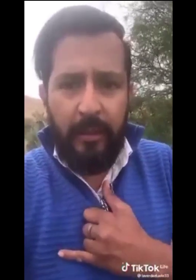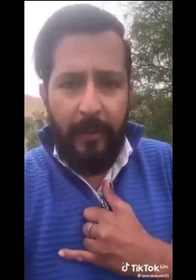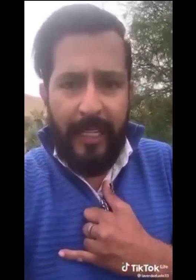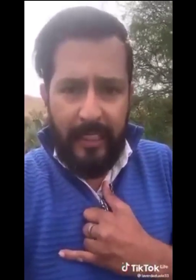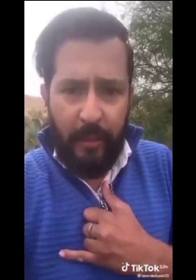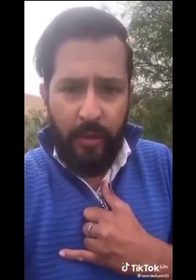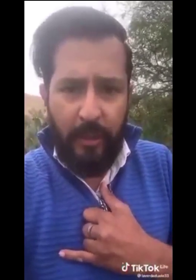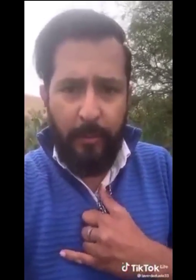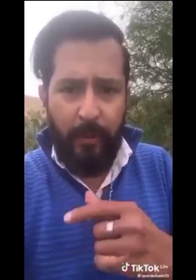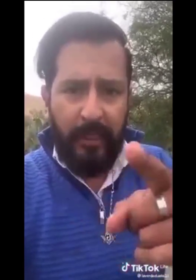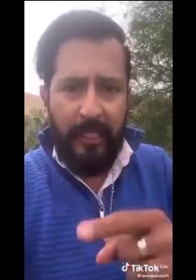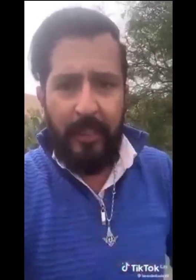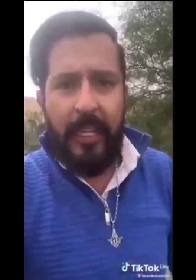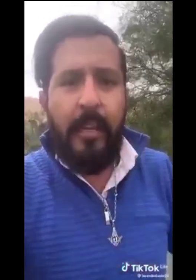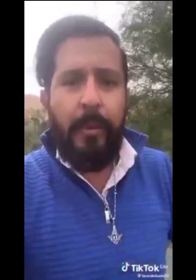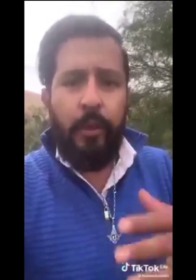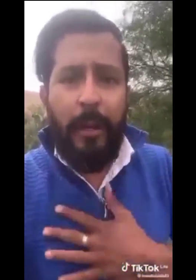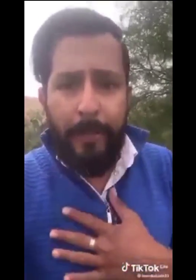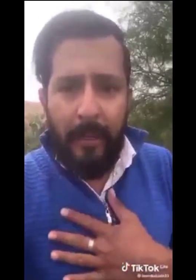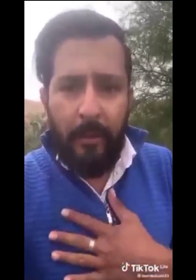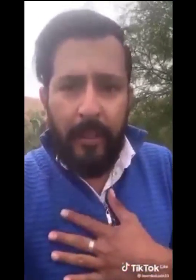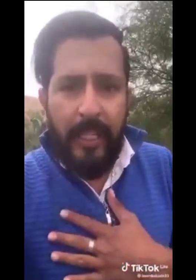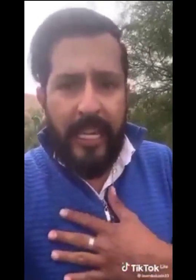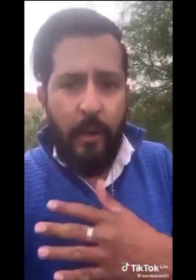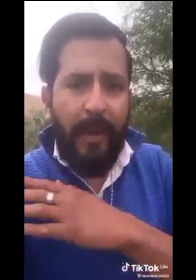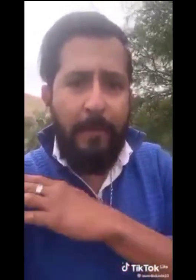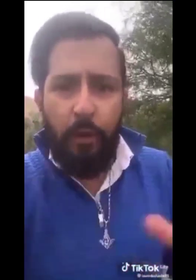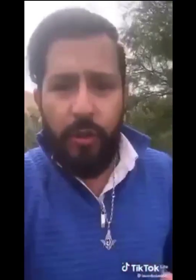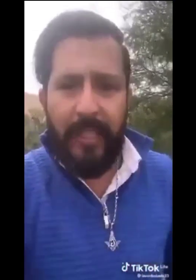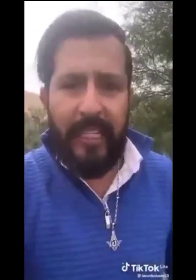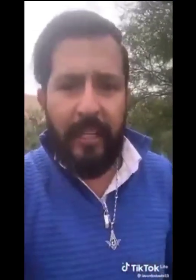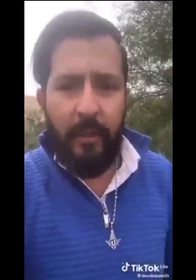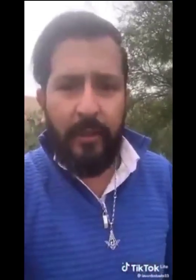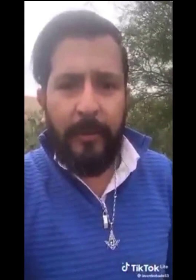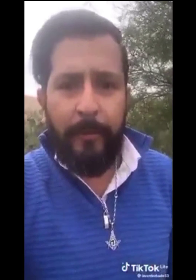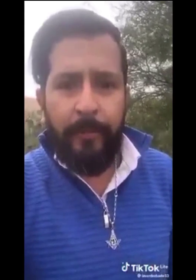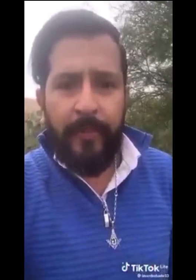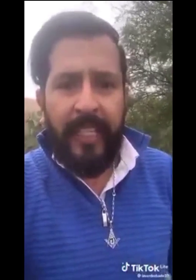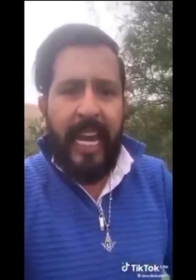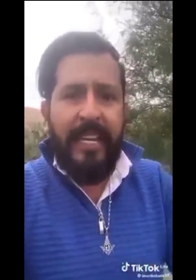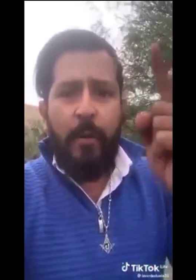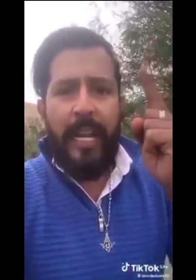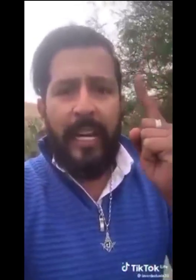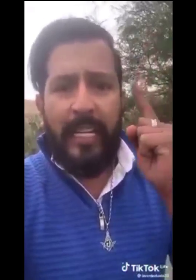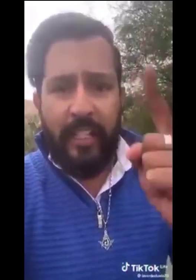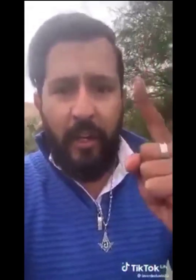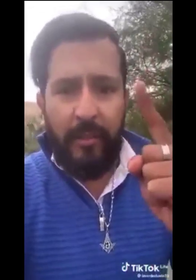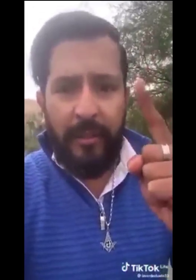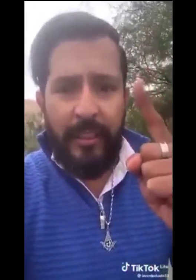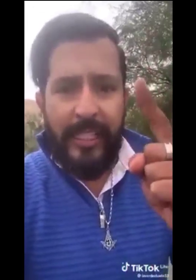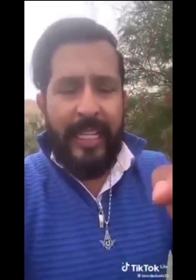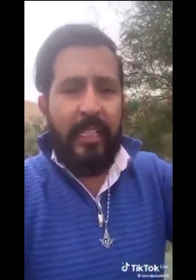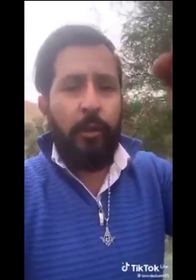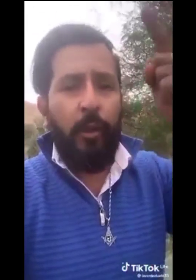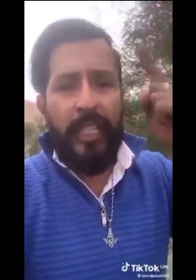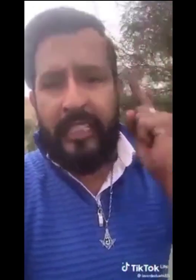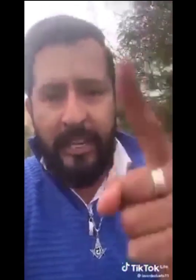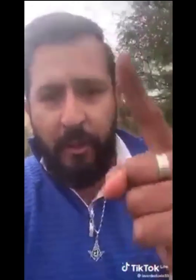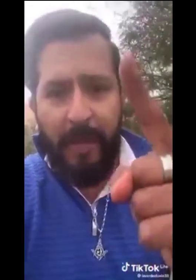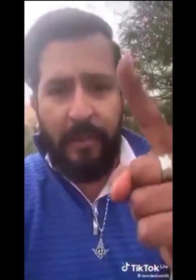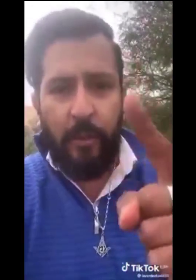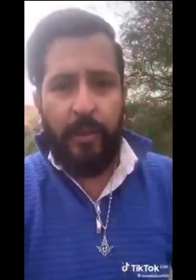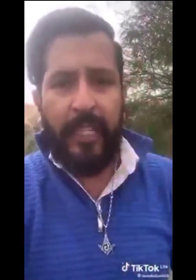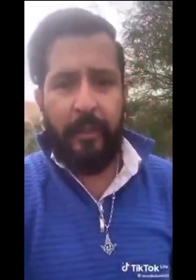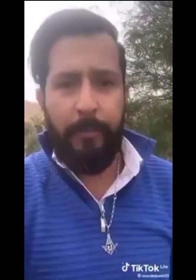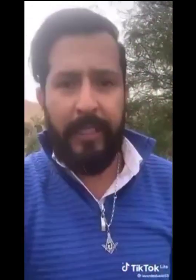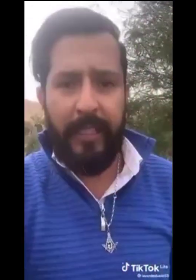sus guerreros que van a seguir luchando por usted. Pero yo le pido, y en nombre de muchos mexicanos, que haya una reelección y que sea otros